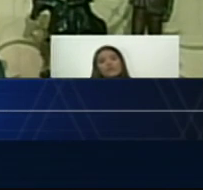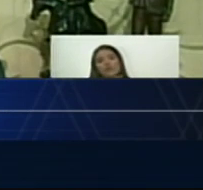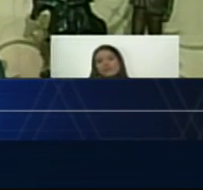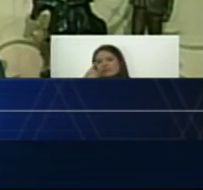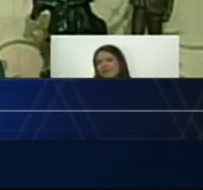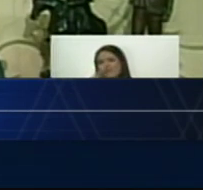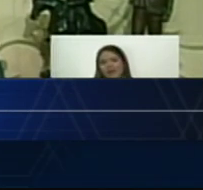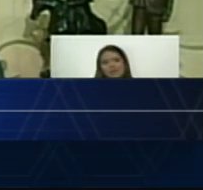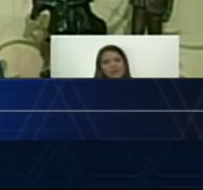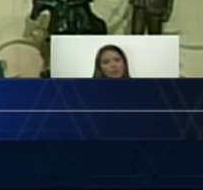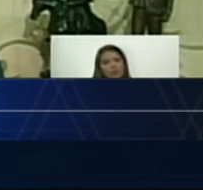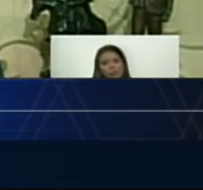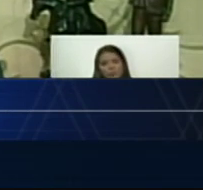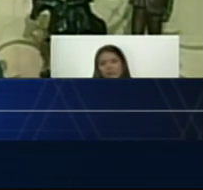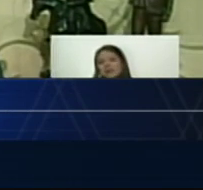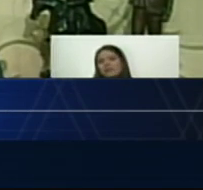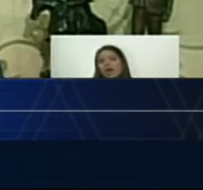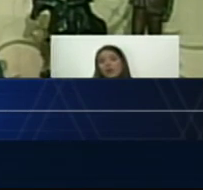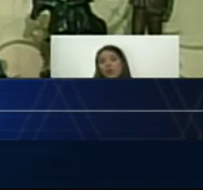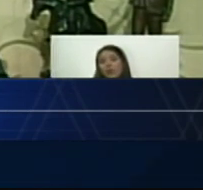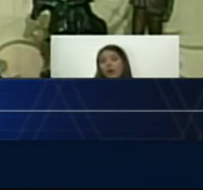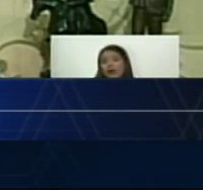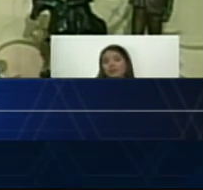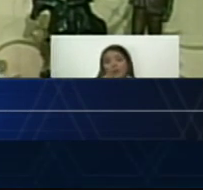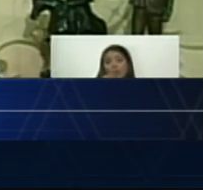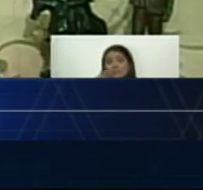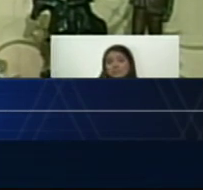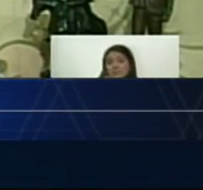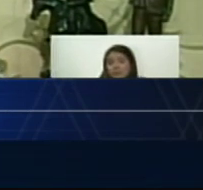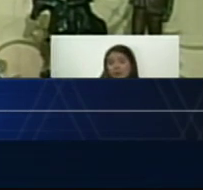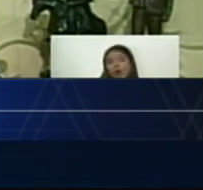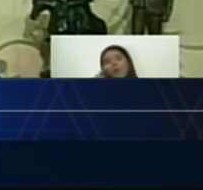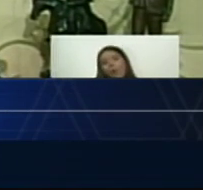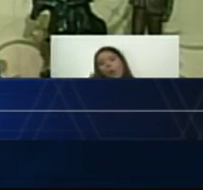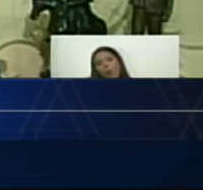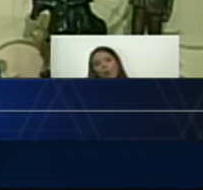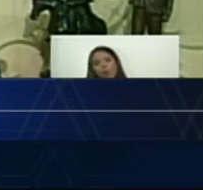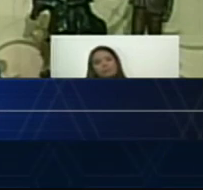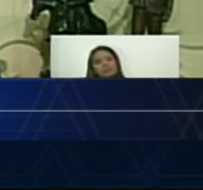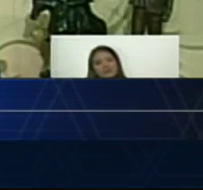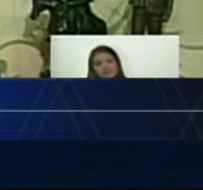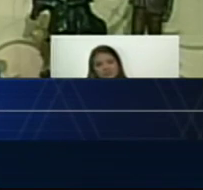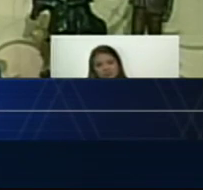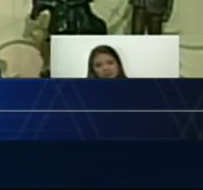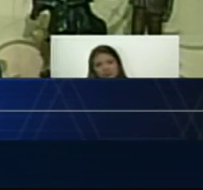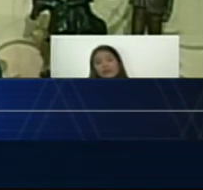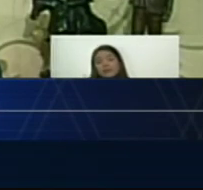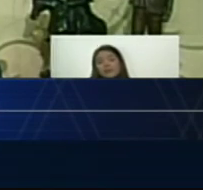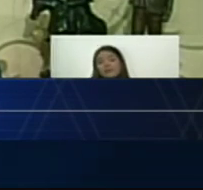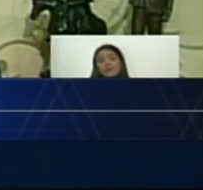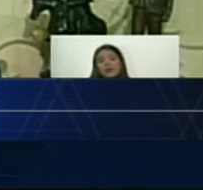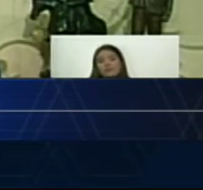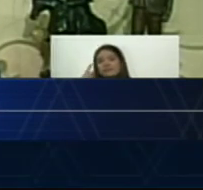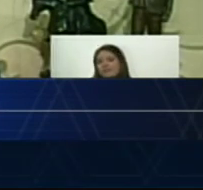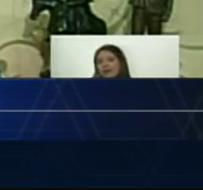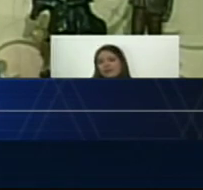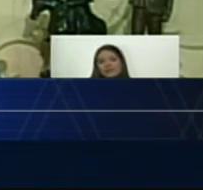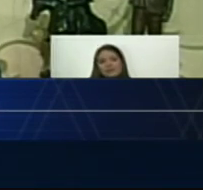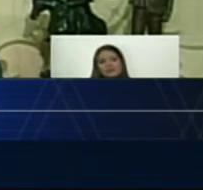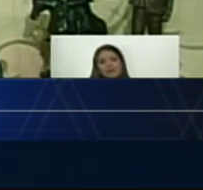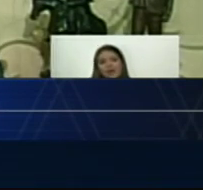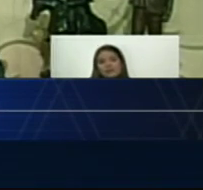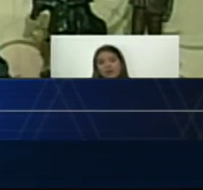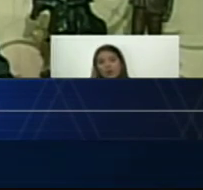determinados insumos a los centros de producción de alimentos o de bienes esenciales, para garantizar la satisfacción de necesidades básicas de los